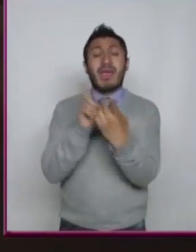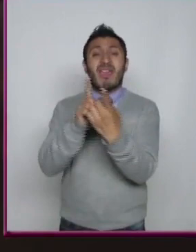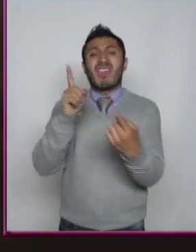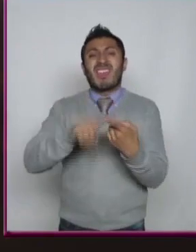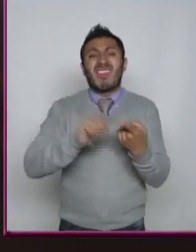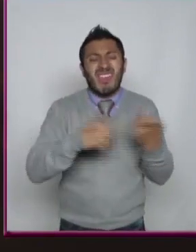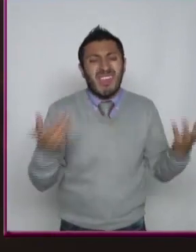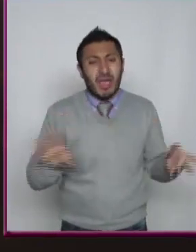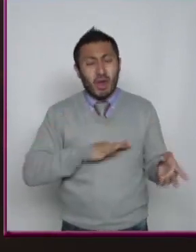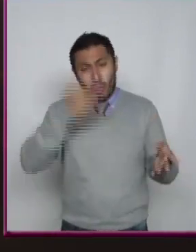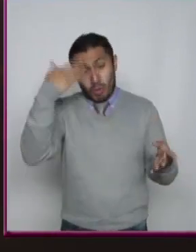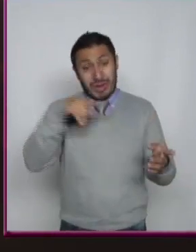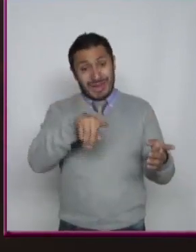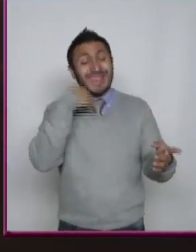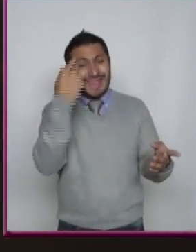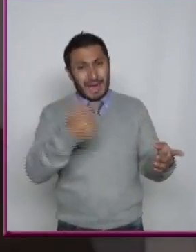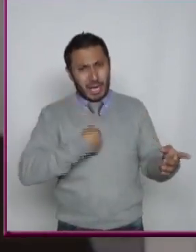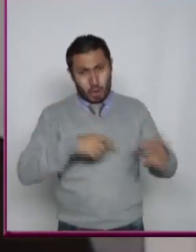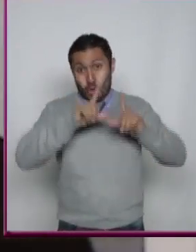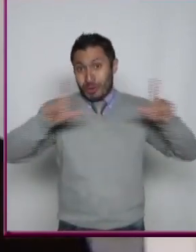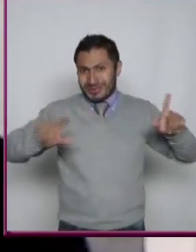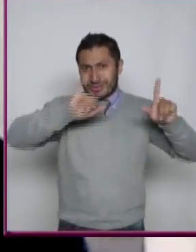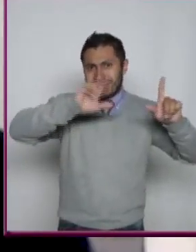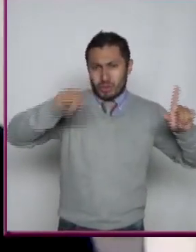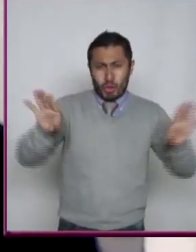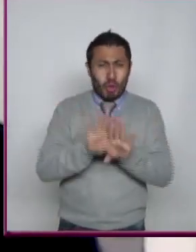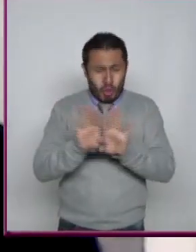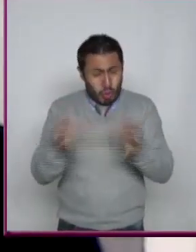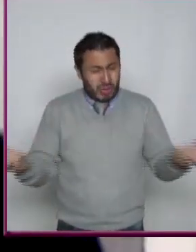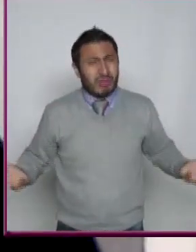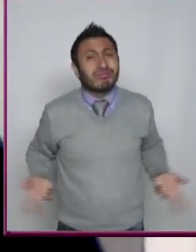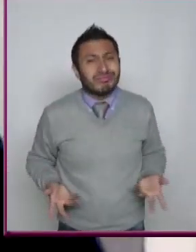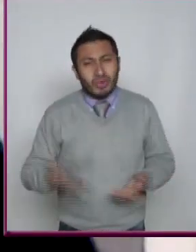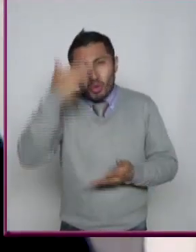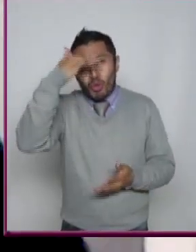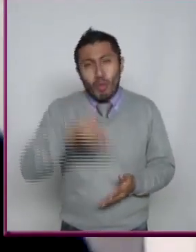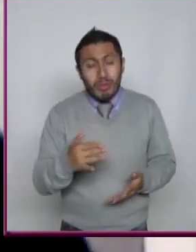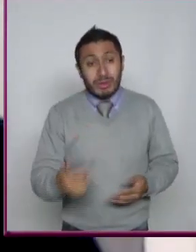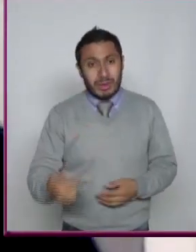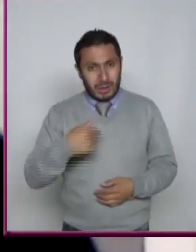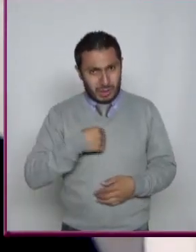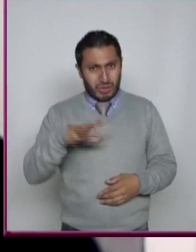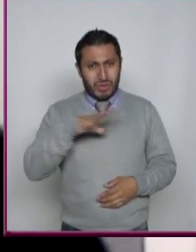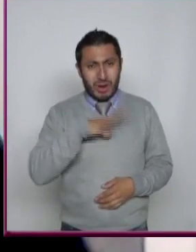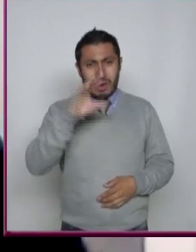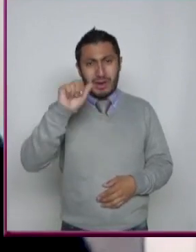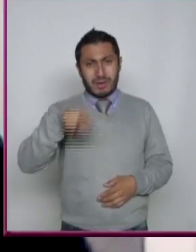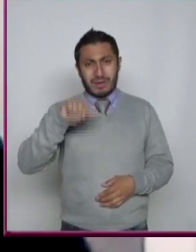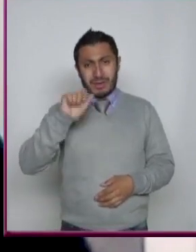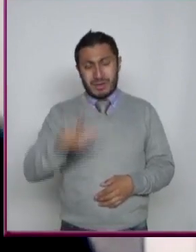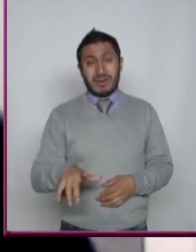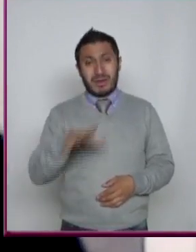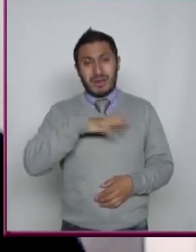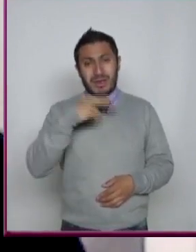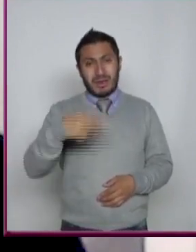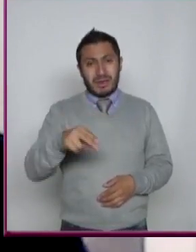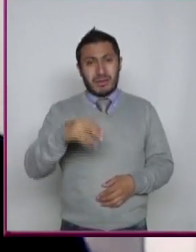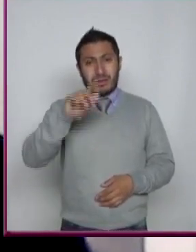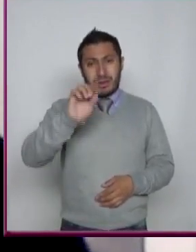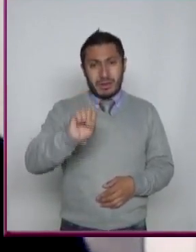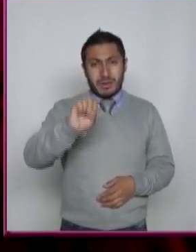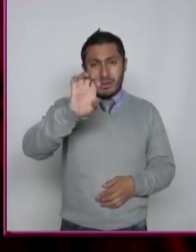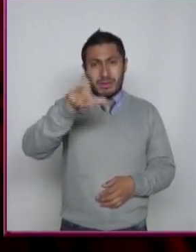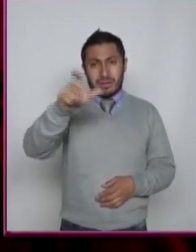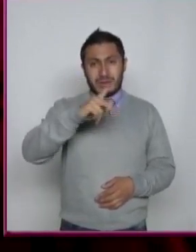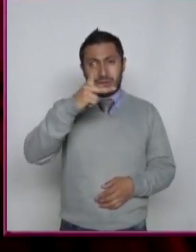si yo quiero, cómo saber si yo estoy listo o lista, ¿no? Yo tengo un canal que se llama Sexplaining en